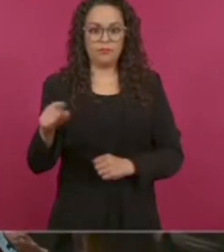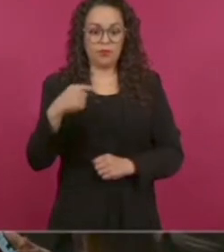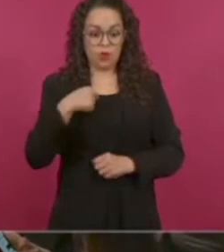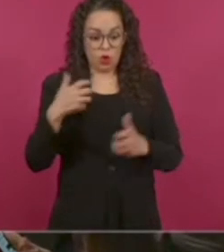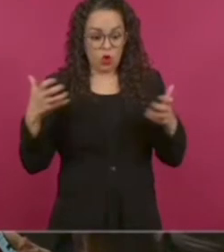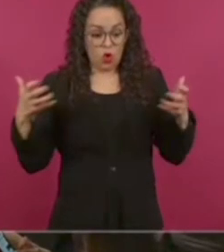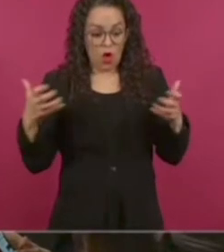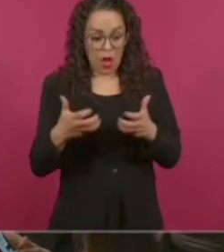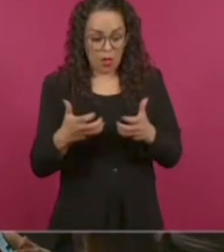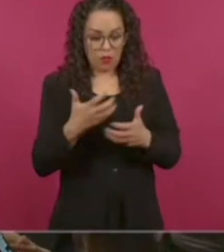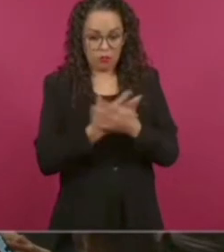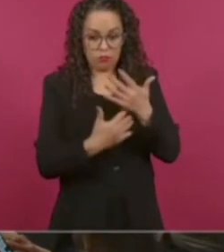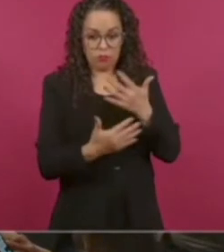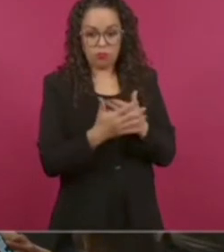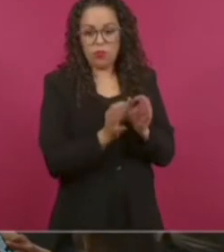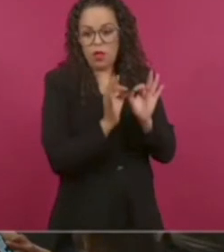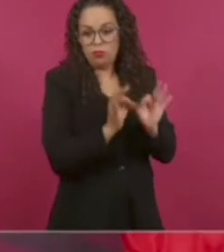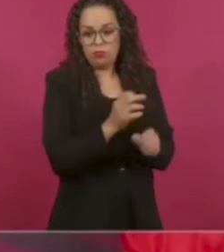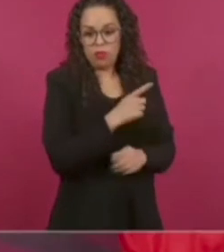ya me han